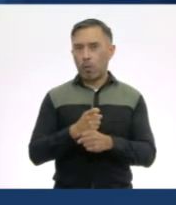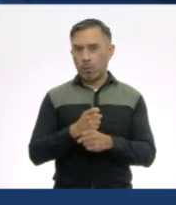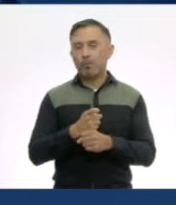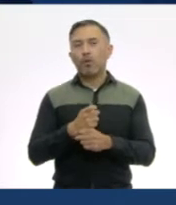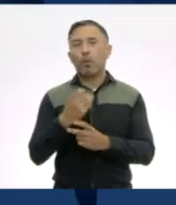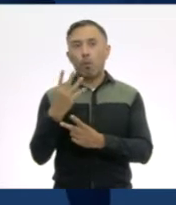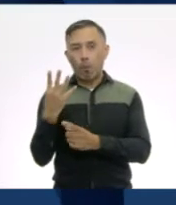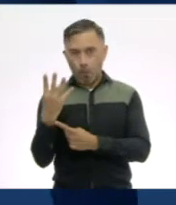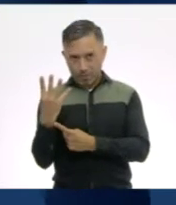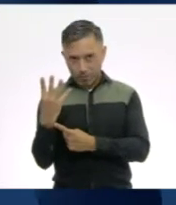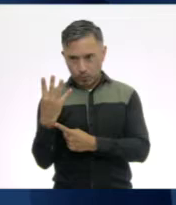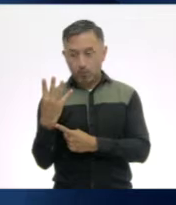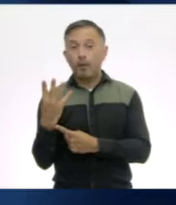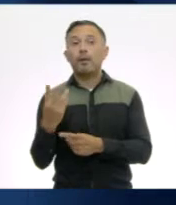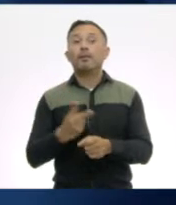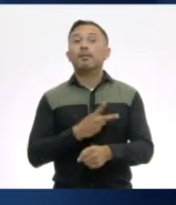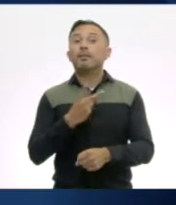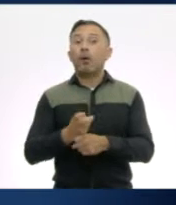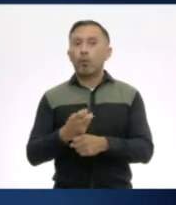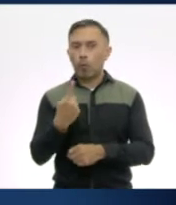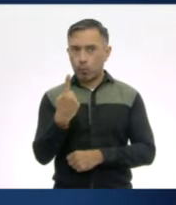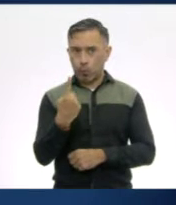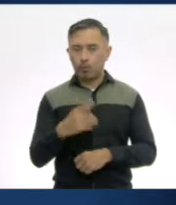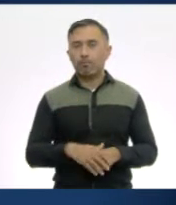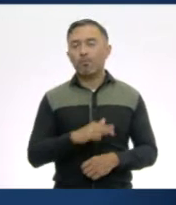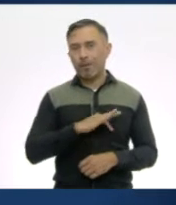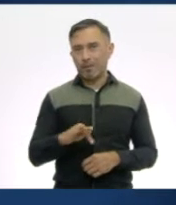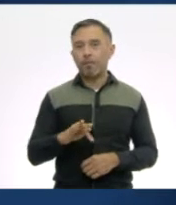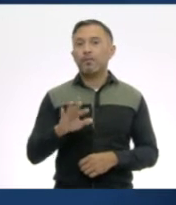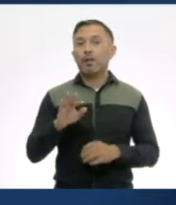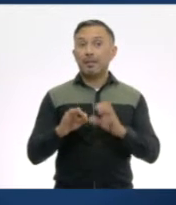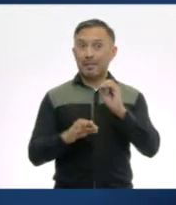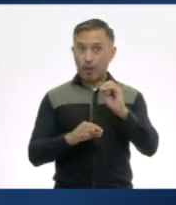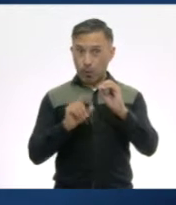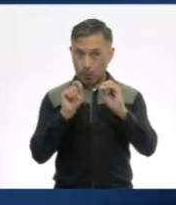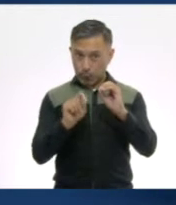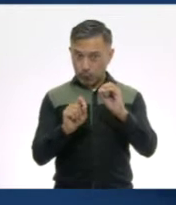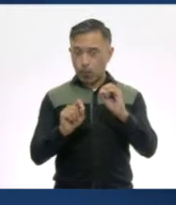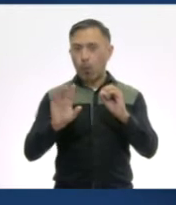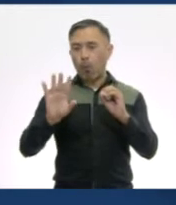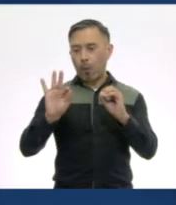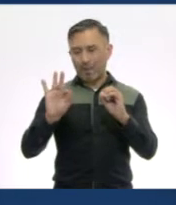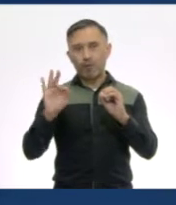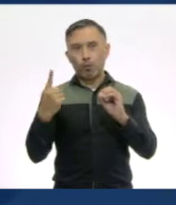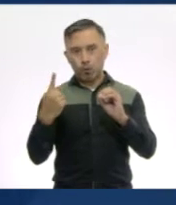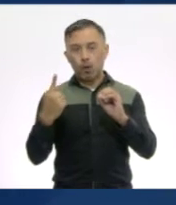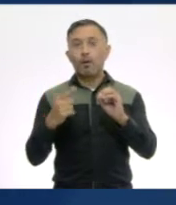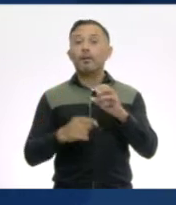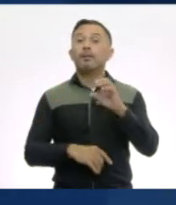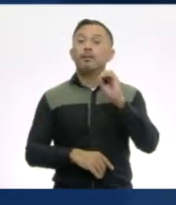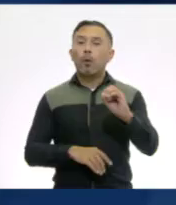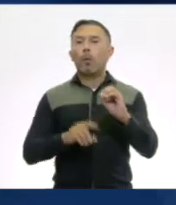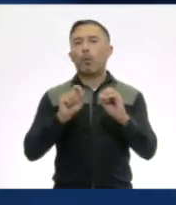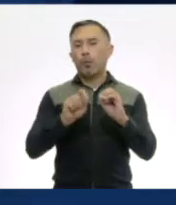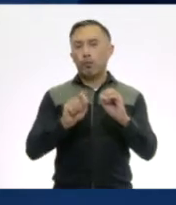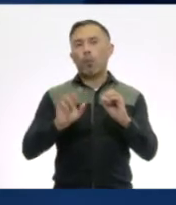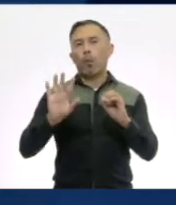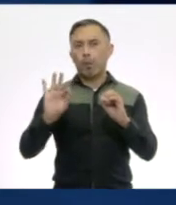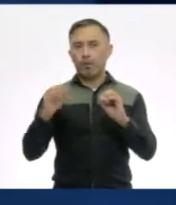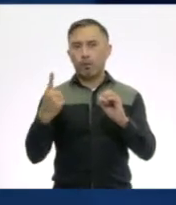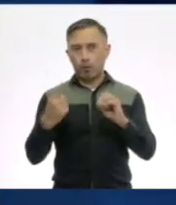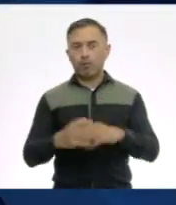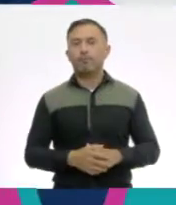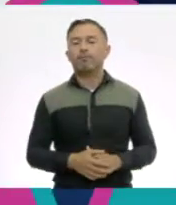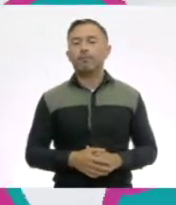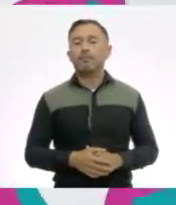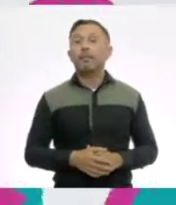1. Exacto. Entonces, escribirían 41 después del punto, es decir, es 0.41. Uh-huh. Si